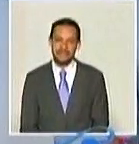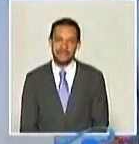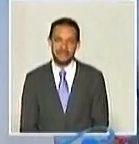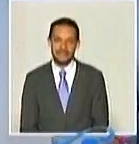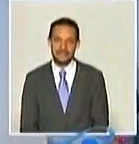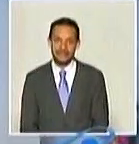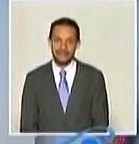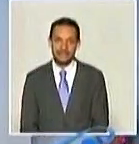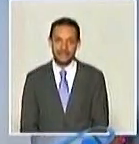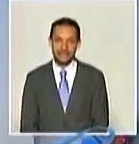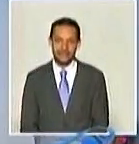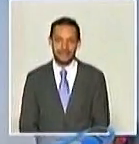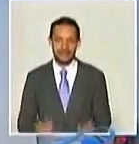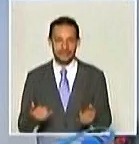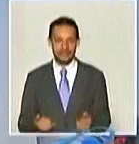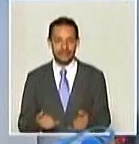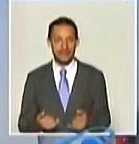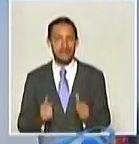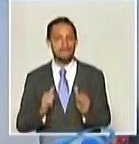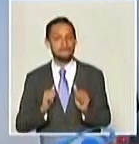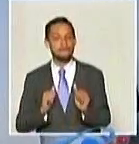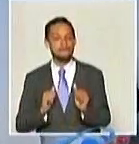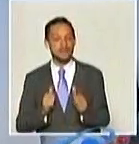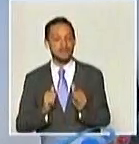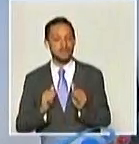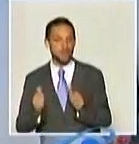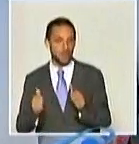está en su disposición de hacer lo que